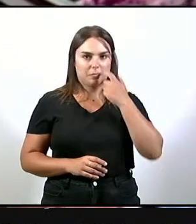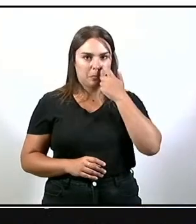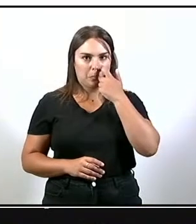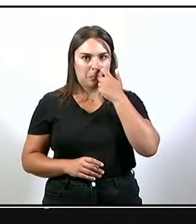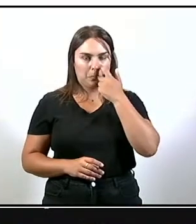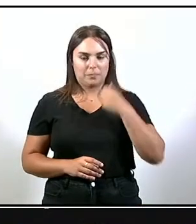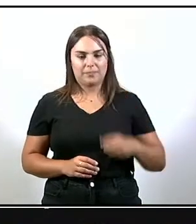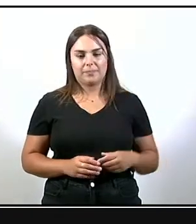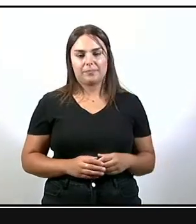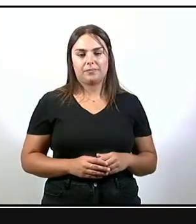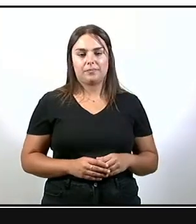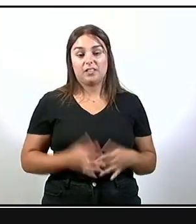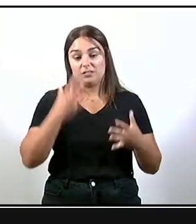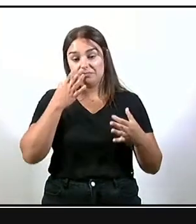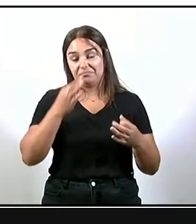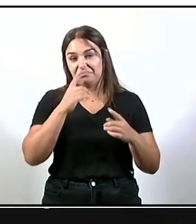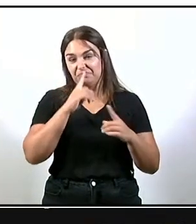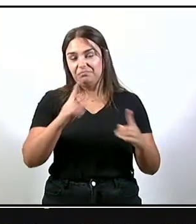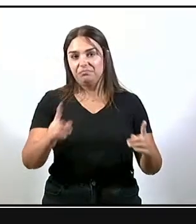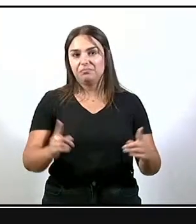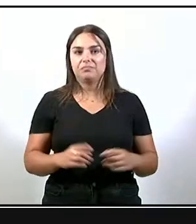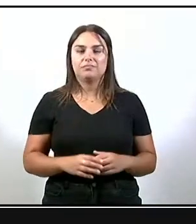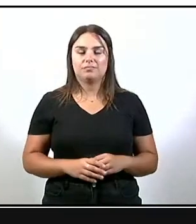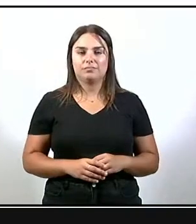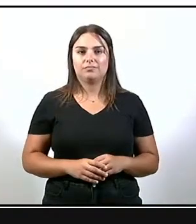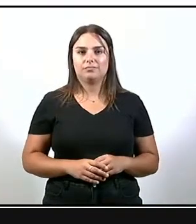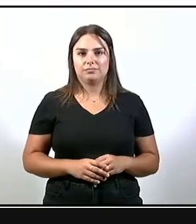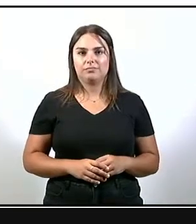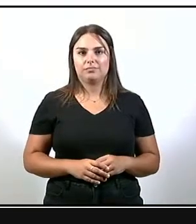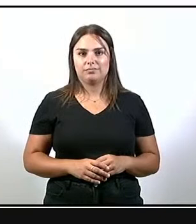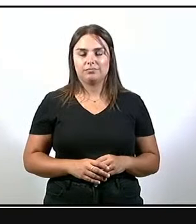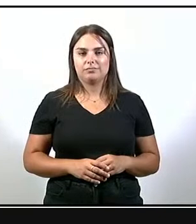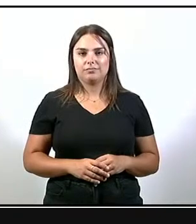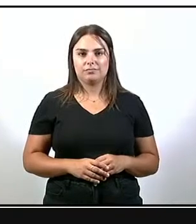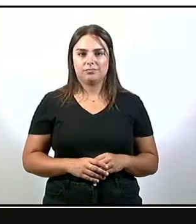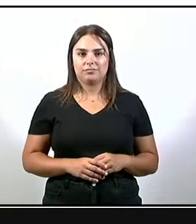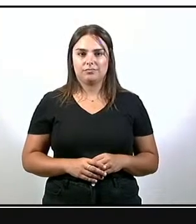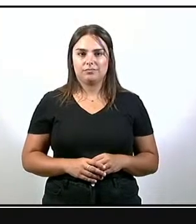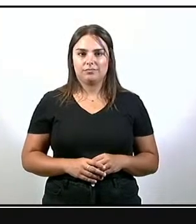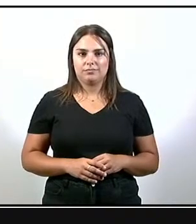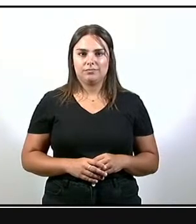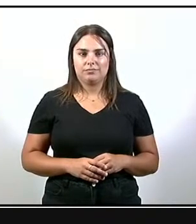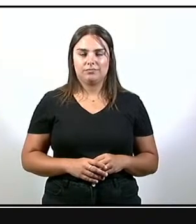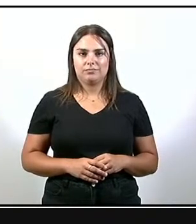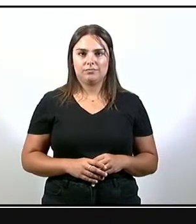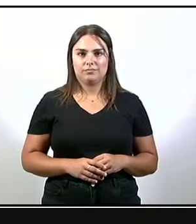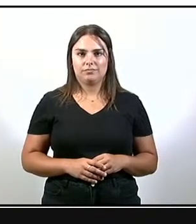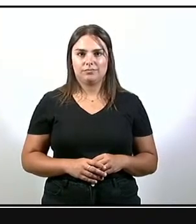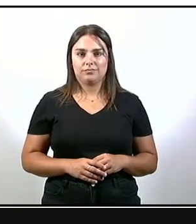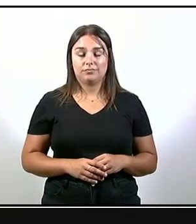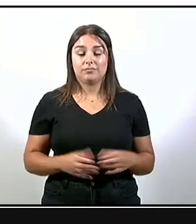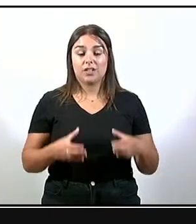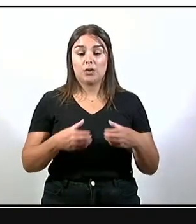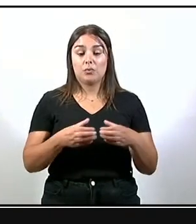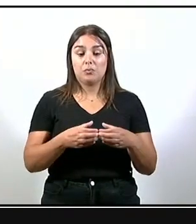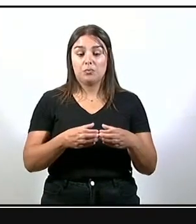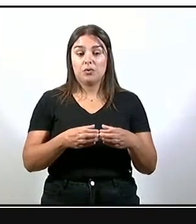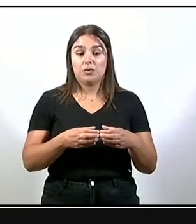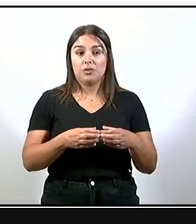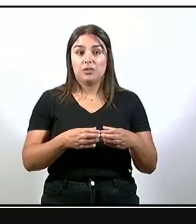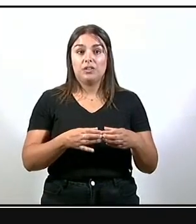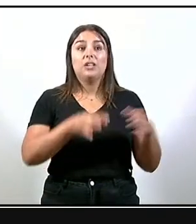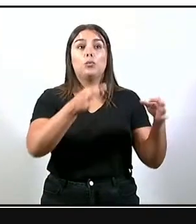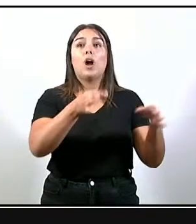Yo creo que no engaña. Un partido que dicen lo mismo en todas